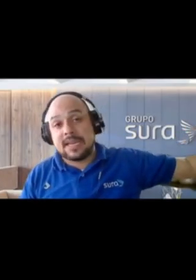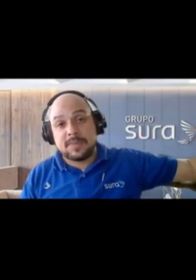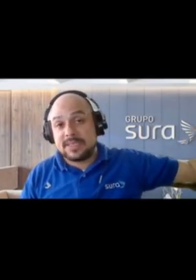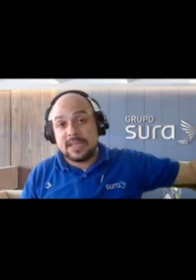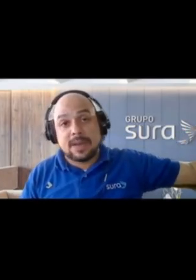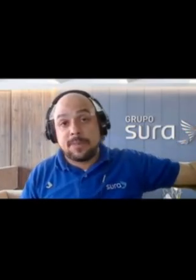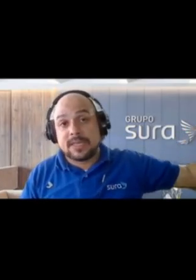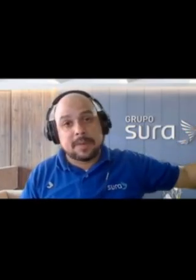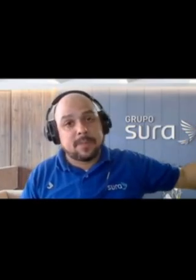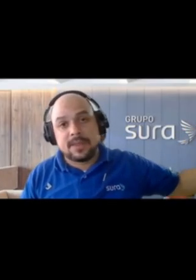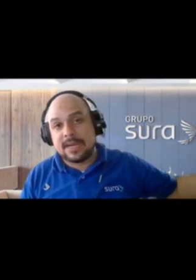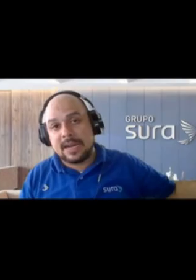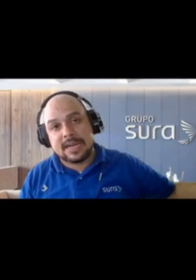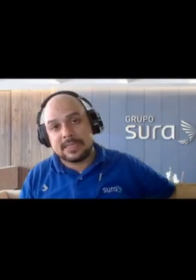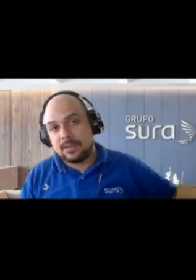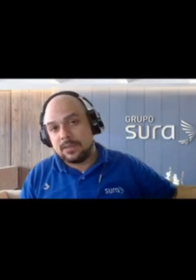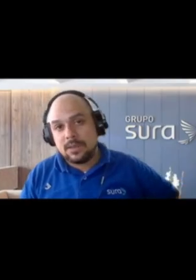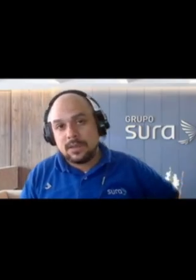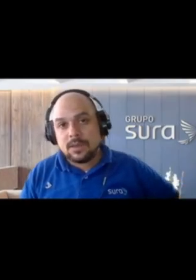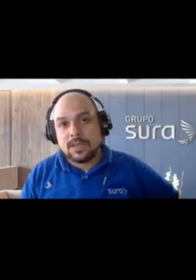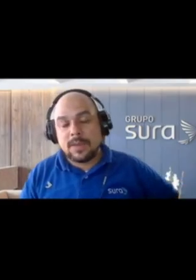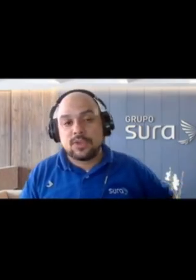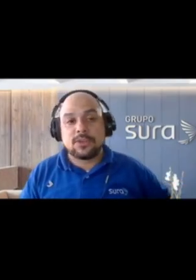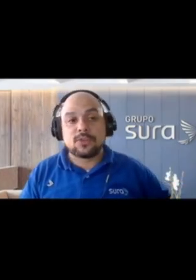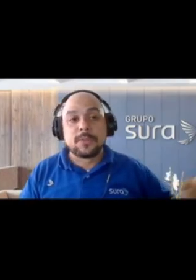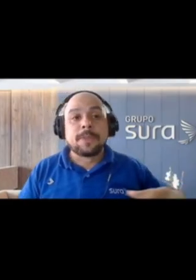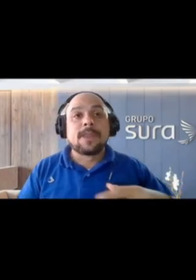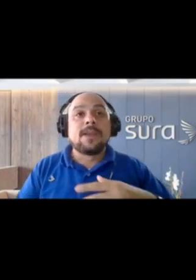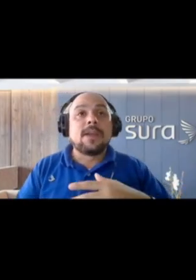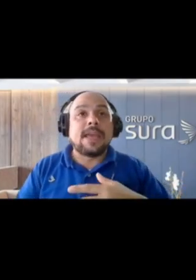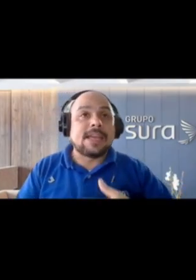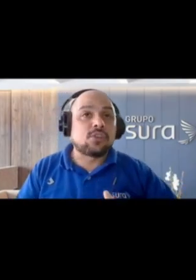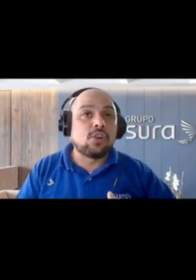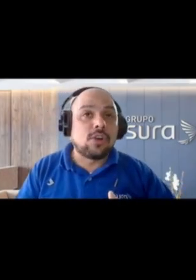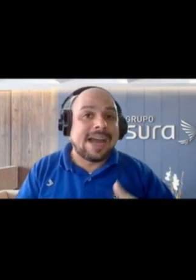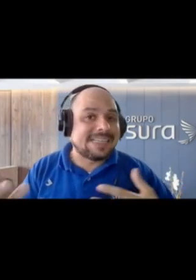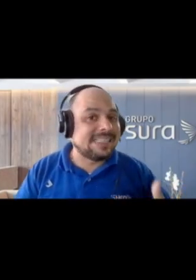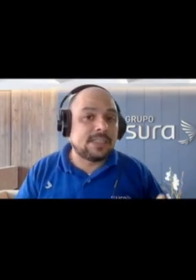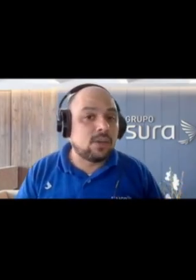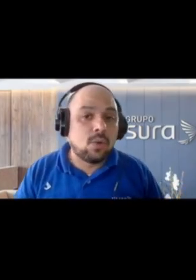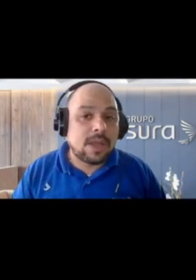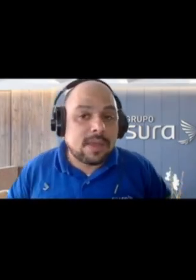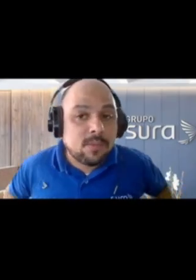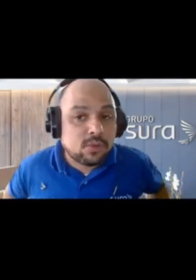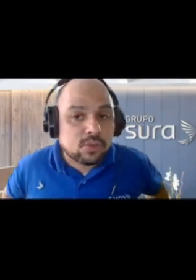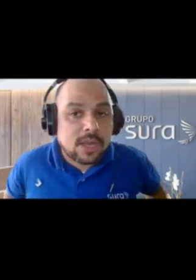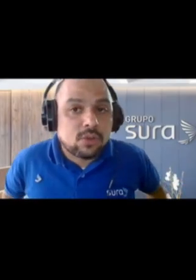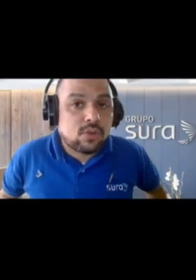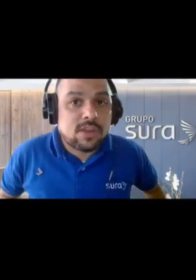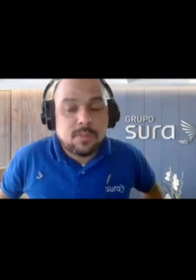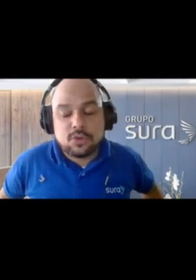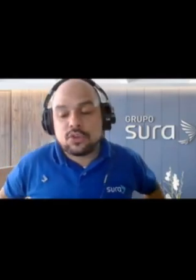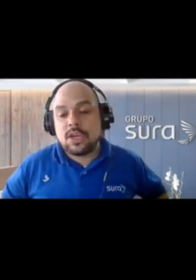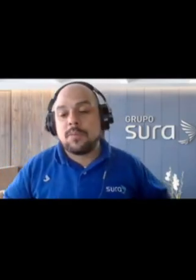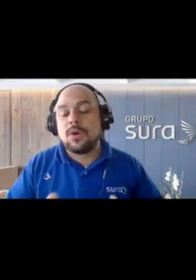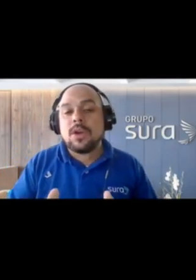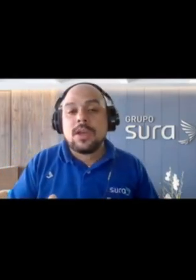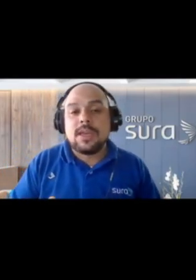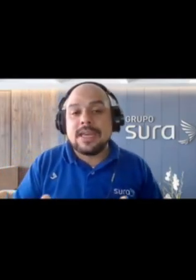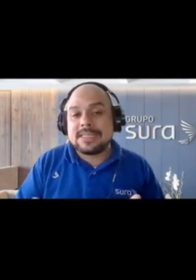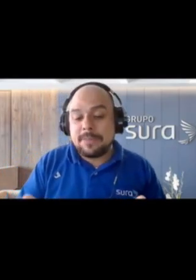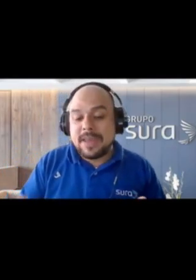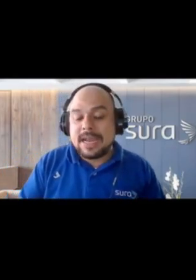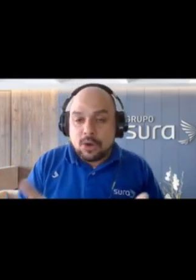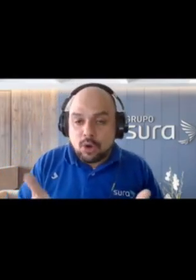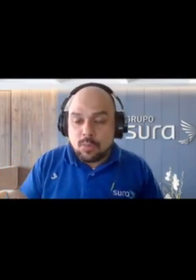prácticamente se tenía que desvestir en la puerta para poder entrar a la casa. Entonces, muchachos, esto ha existido durante muchos años, durante mucho